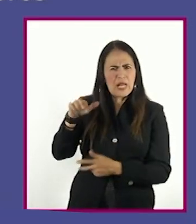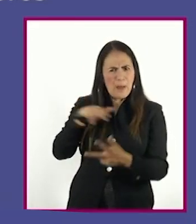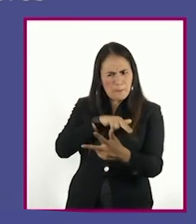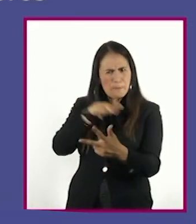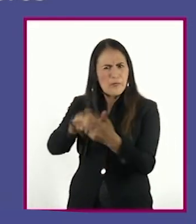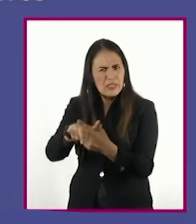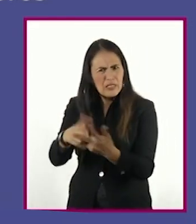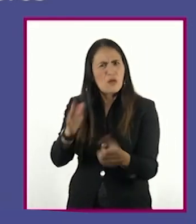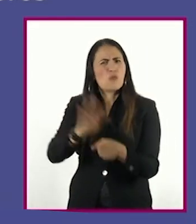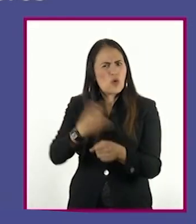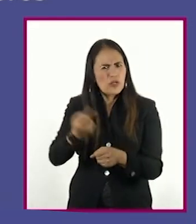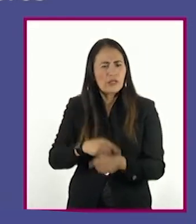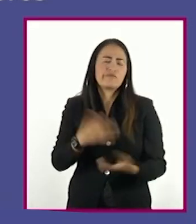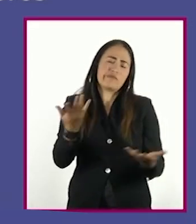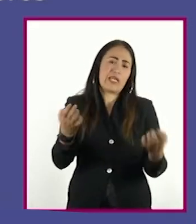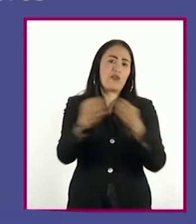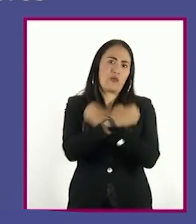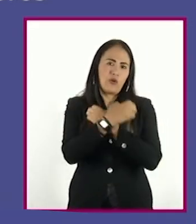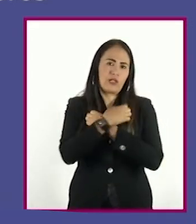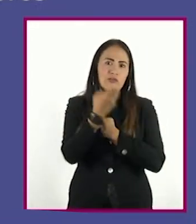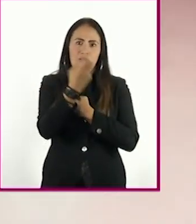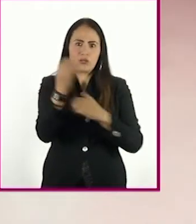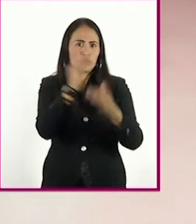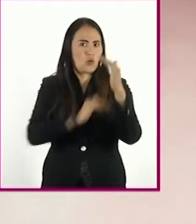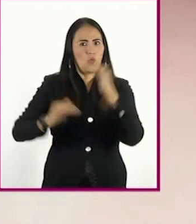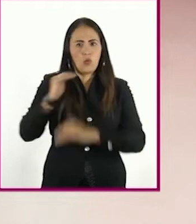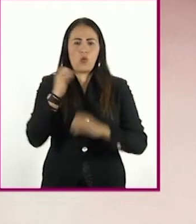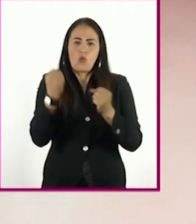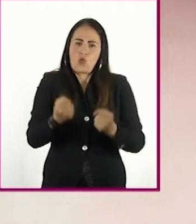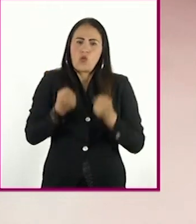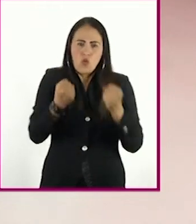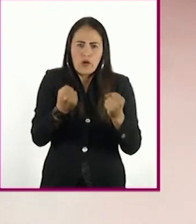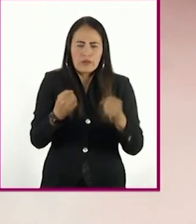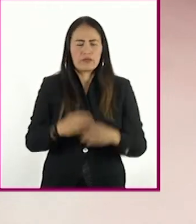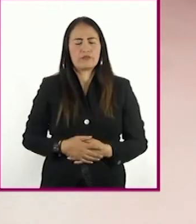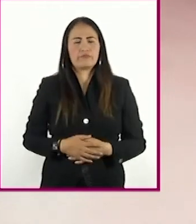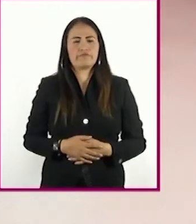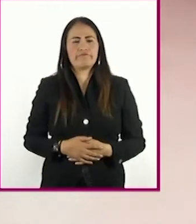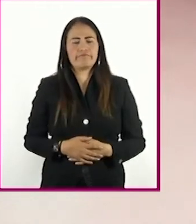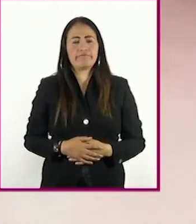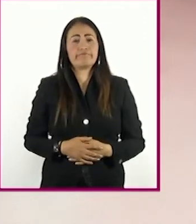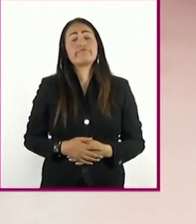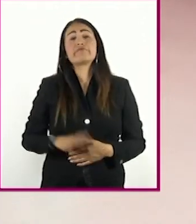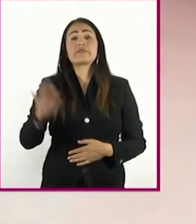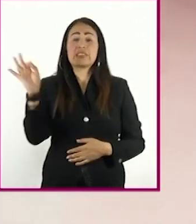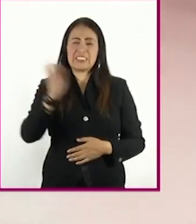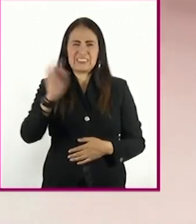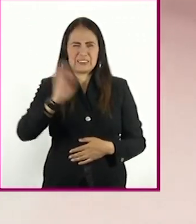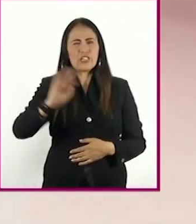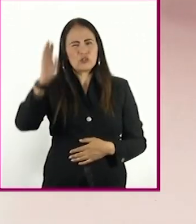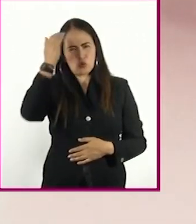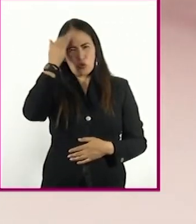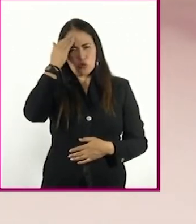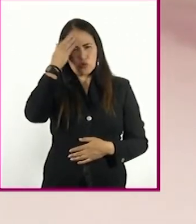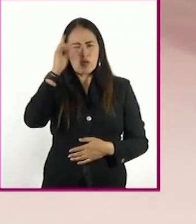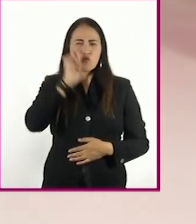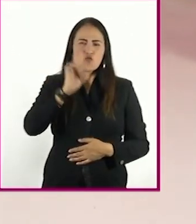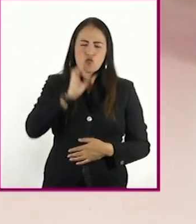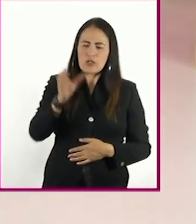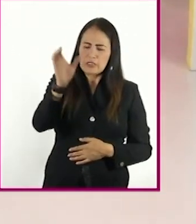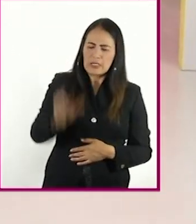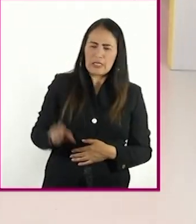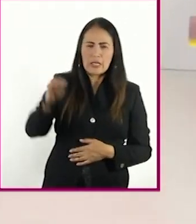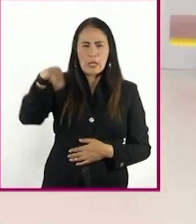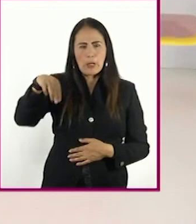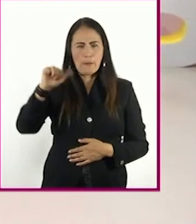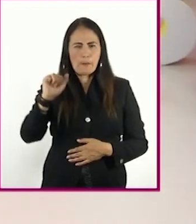la educación es algo poderoso. Aunque es muy probable que conozcamos la historia de Malala, el drama que